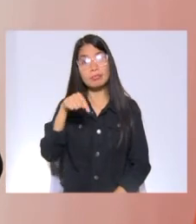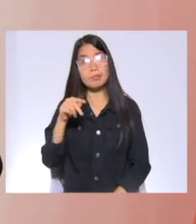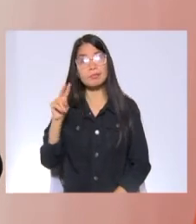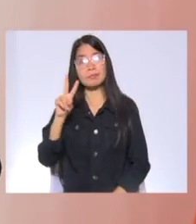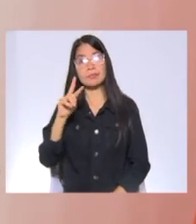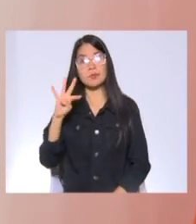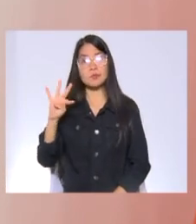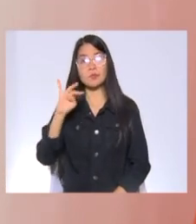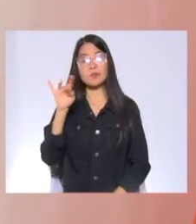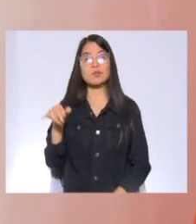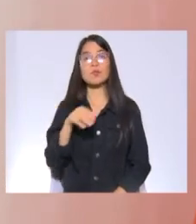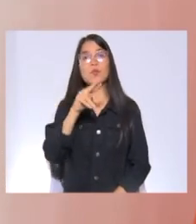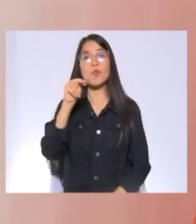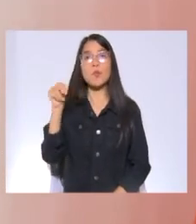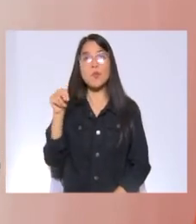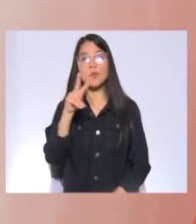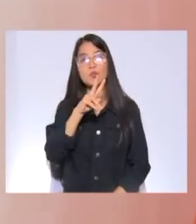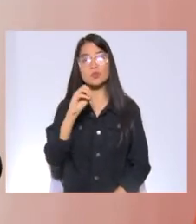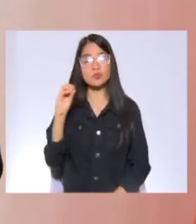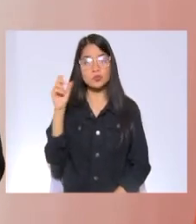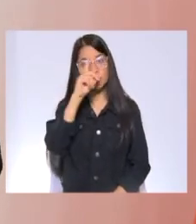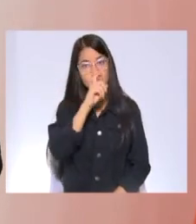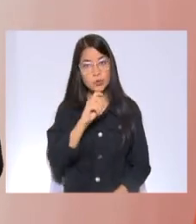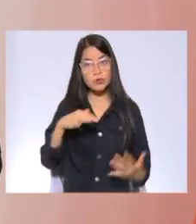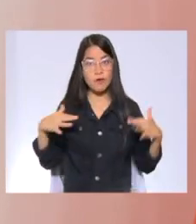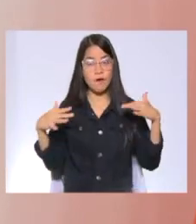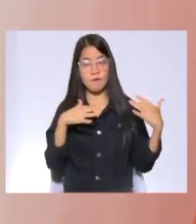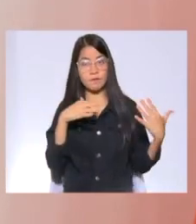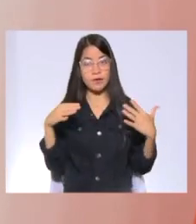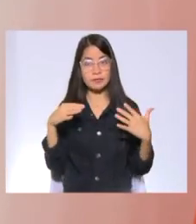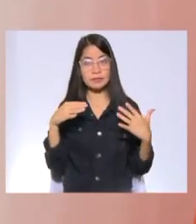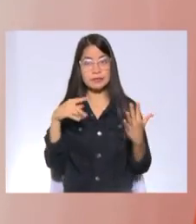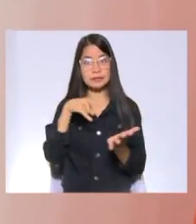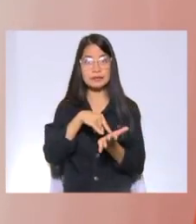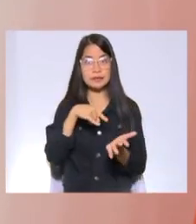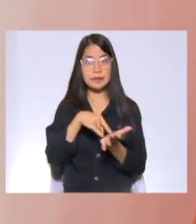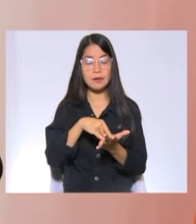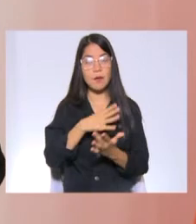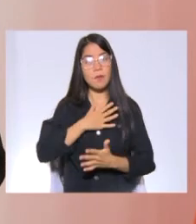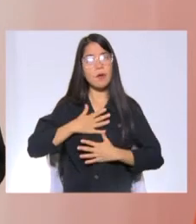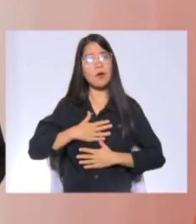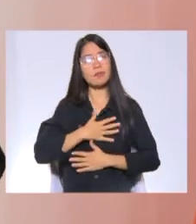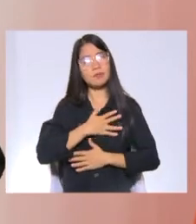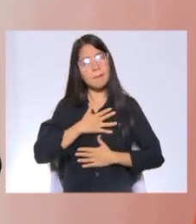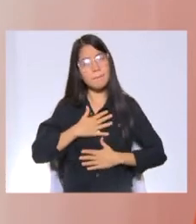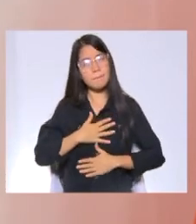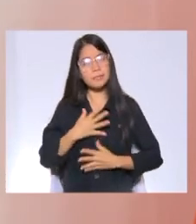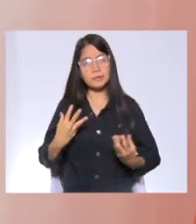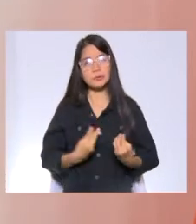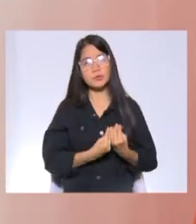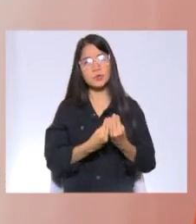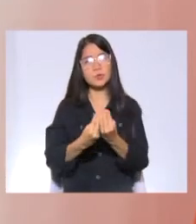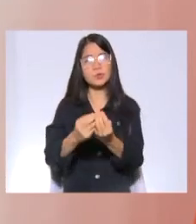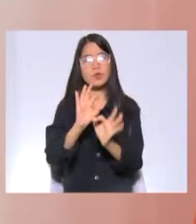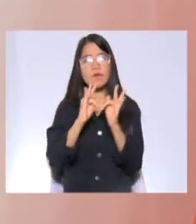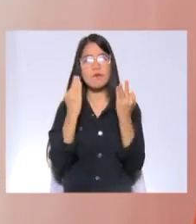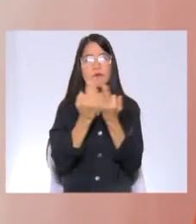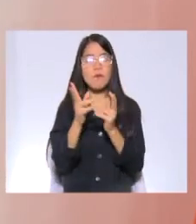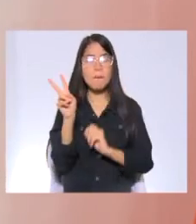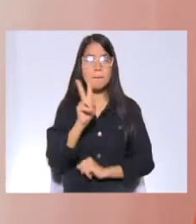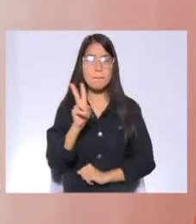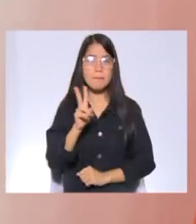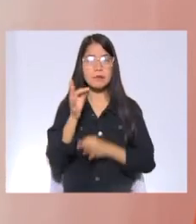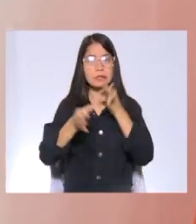Batalla de Carabobo. Y, por supuesto, para nosotros es un placer acompañar a la familia venezolana en exaltar cada uno de estos